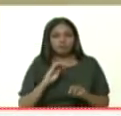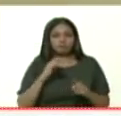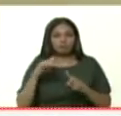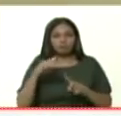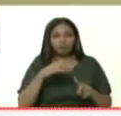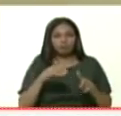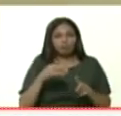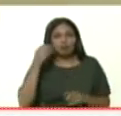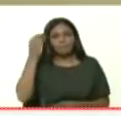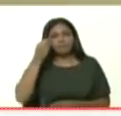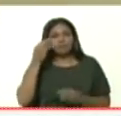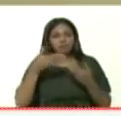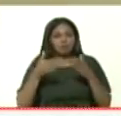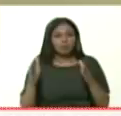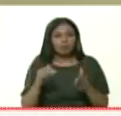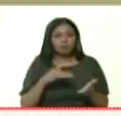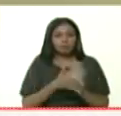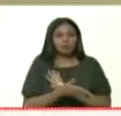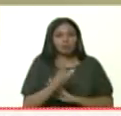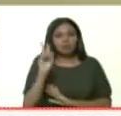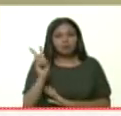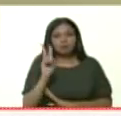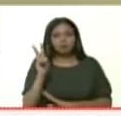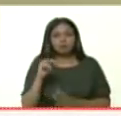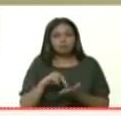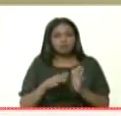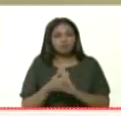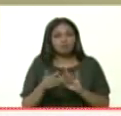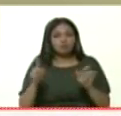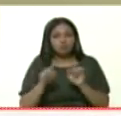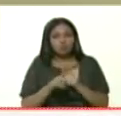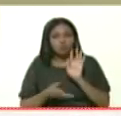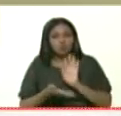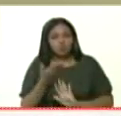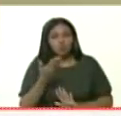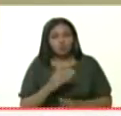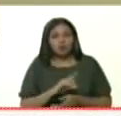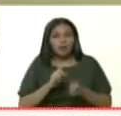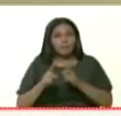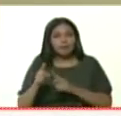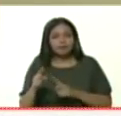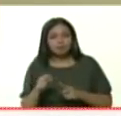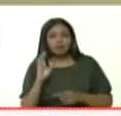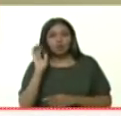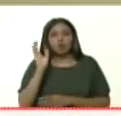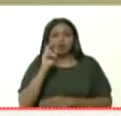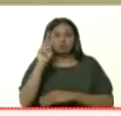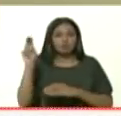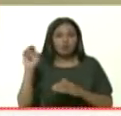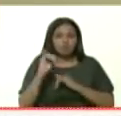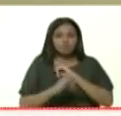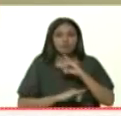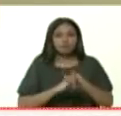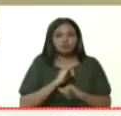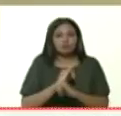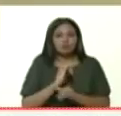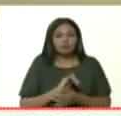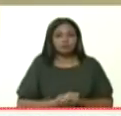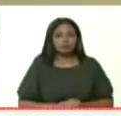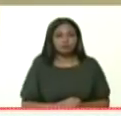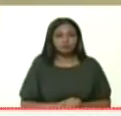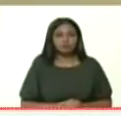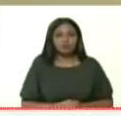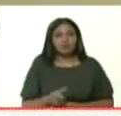manipular a la opinión pública sobre Venezuela. Por eso es importante a veces, de estos congresos internacionales, que